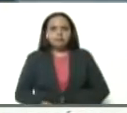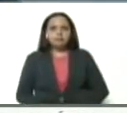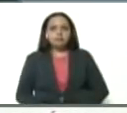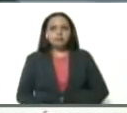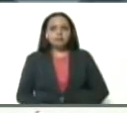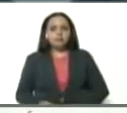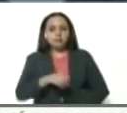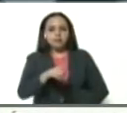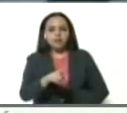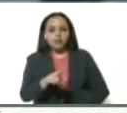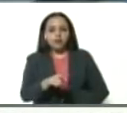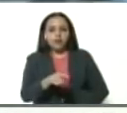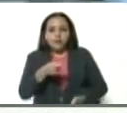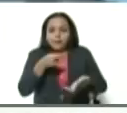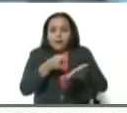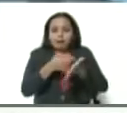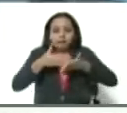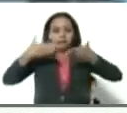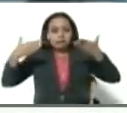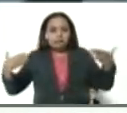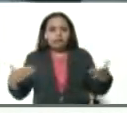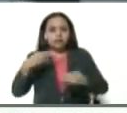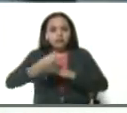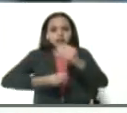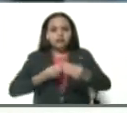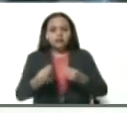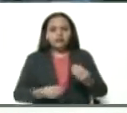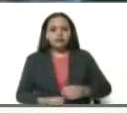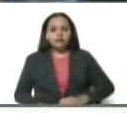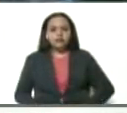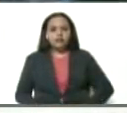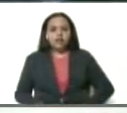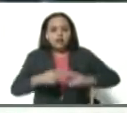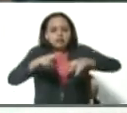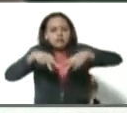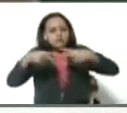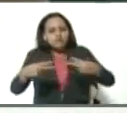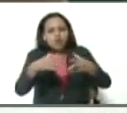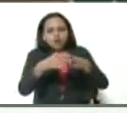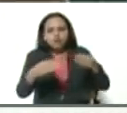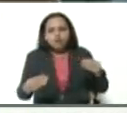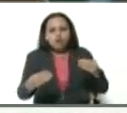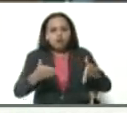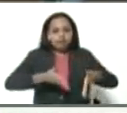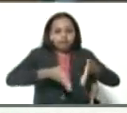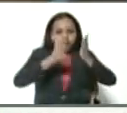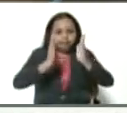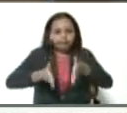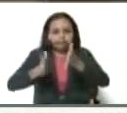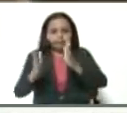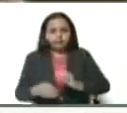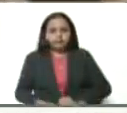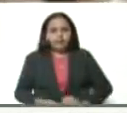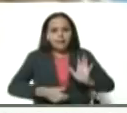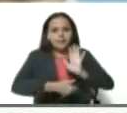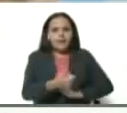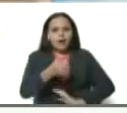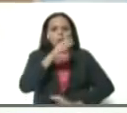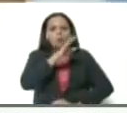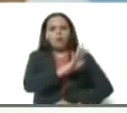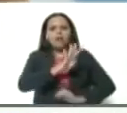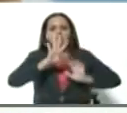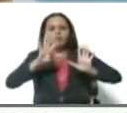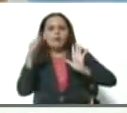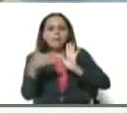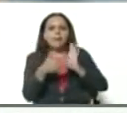una inversión gigante que hemos hecho, presidente, en rehabilitar toda esta infraestructura. Son más de